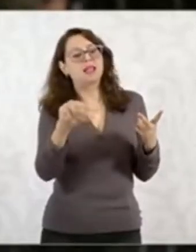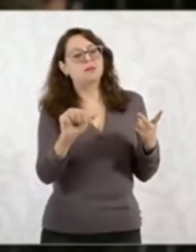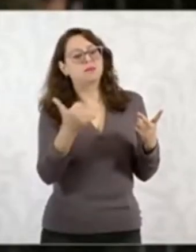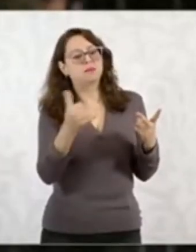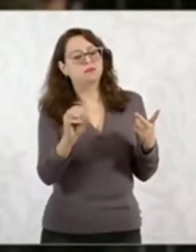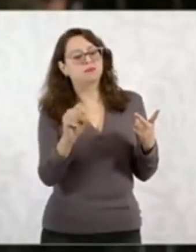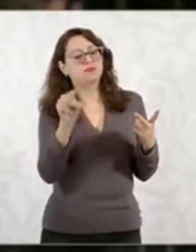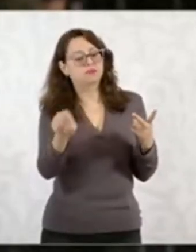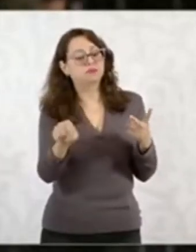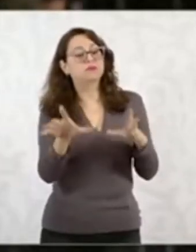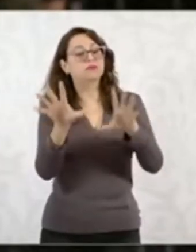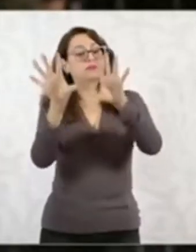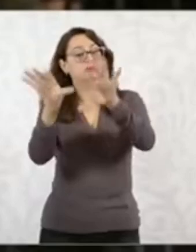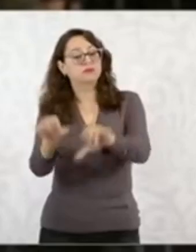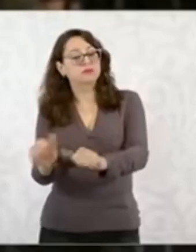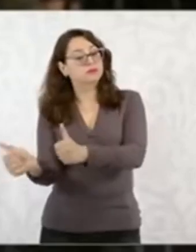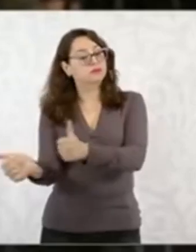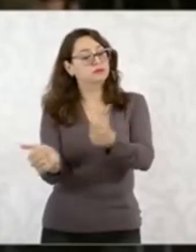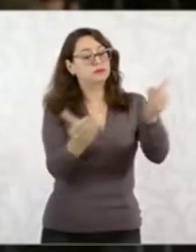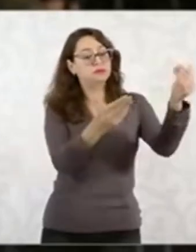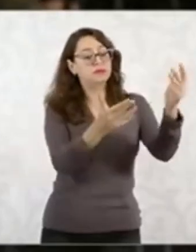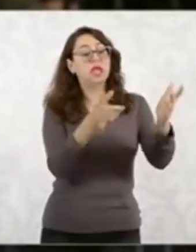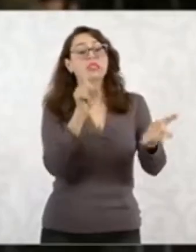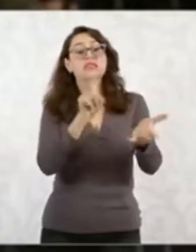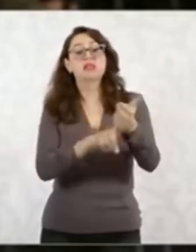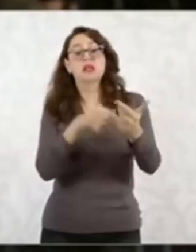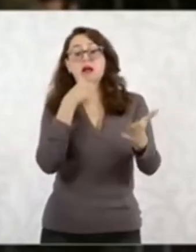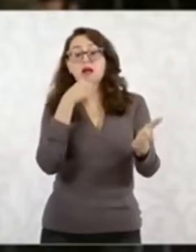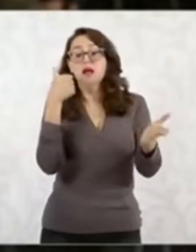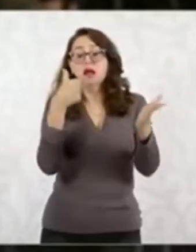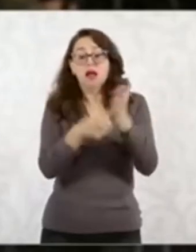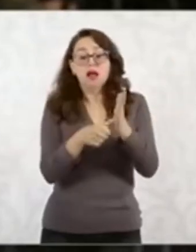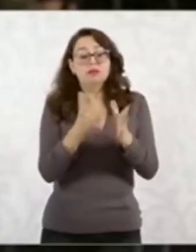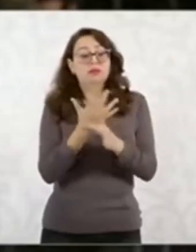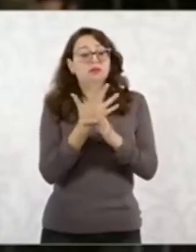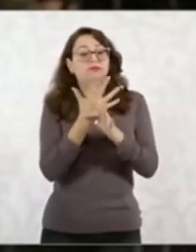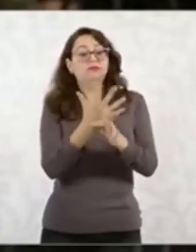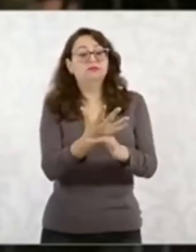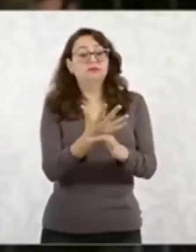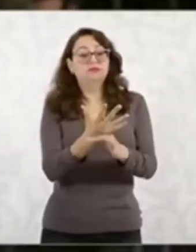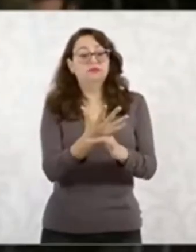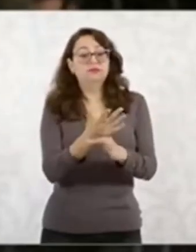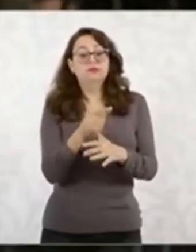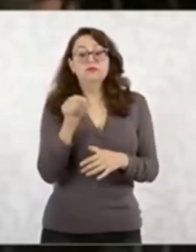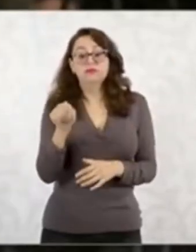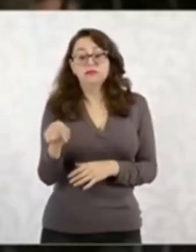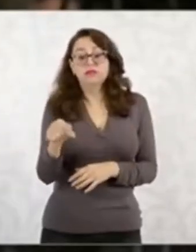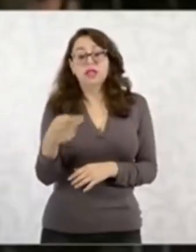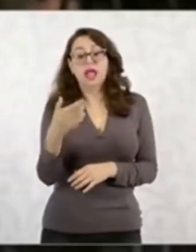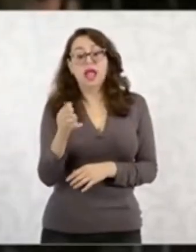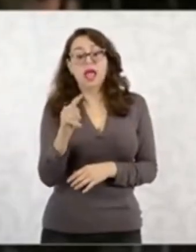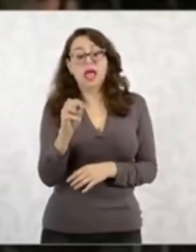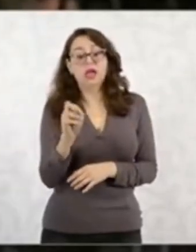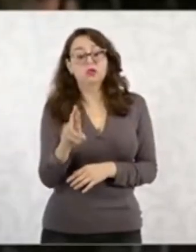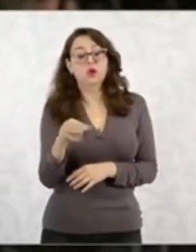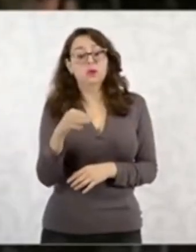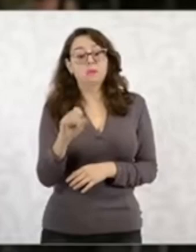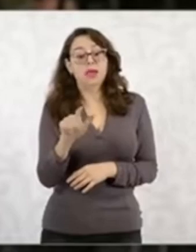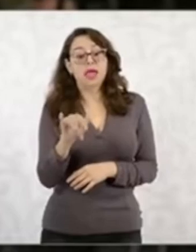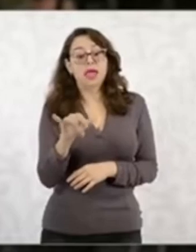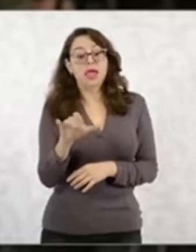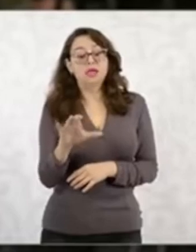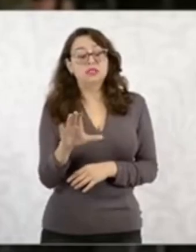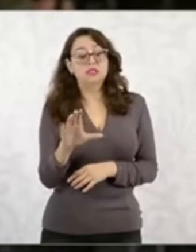una carta en la que mencionaba que él acudió a una reunión en la que murió Héctor Melesio Cuen,